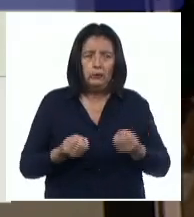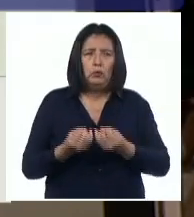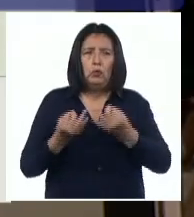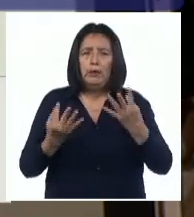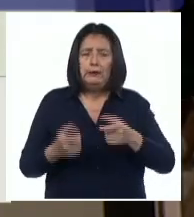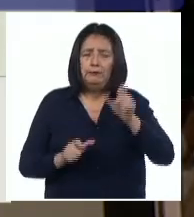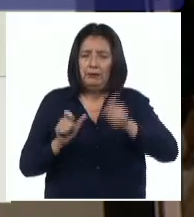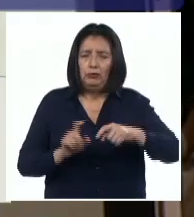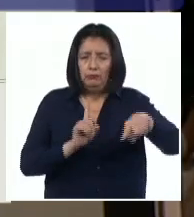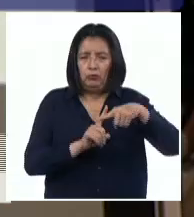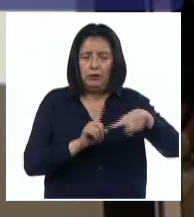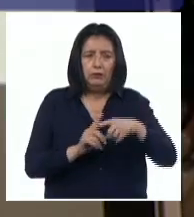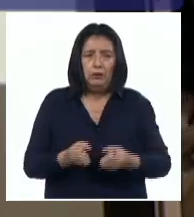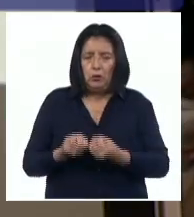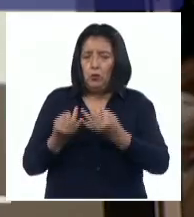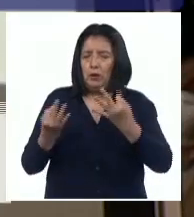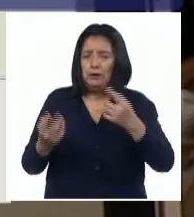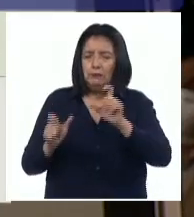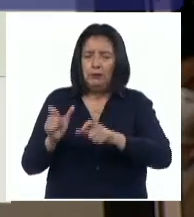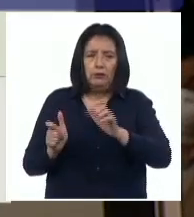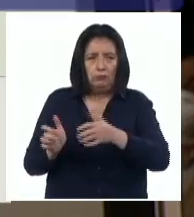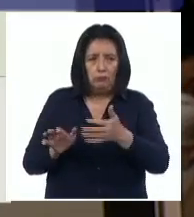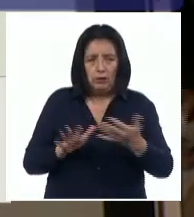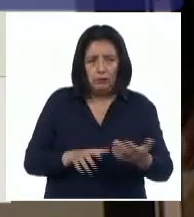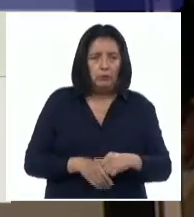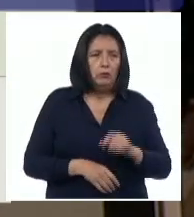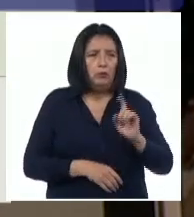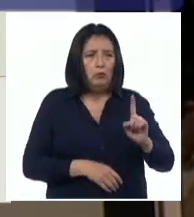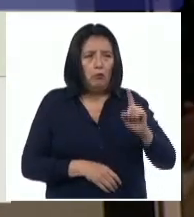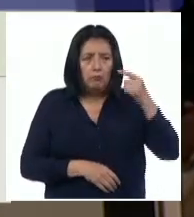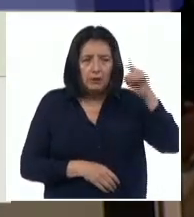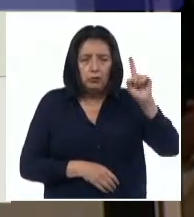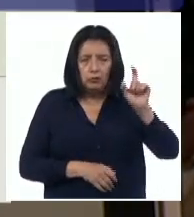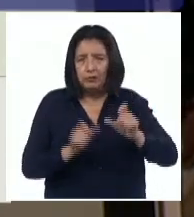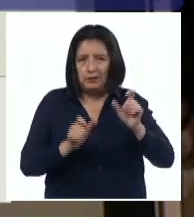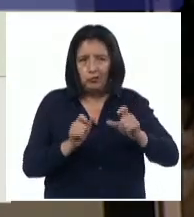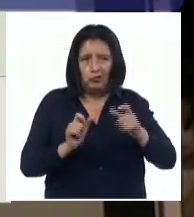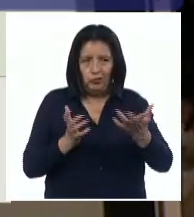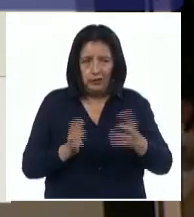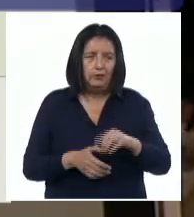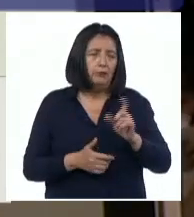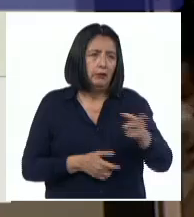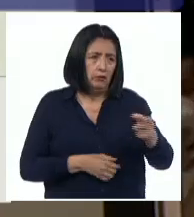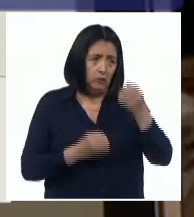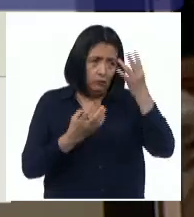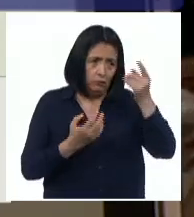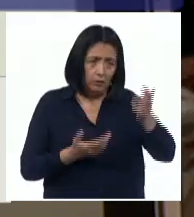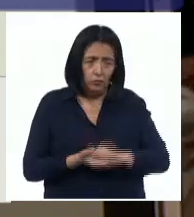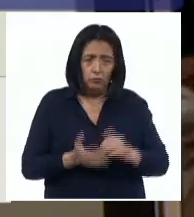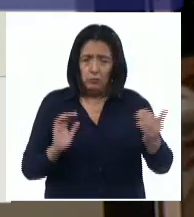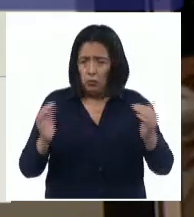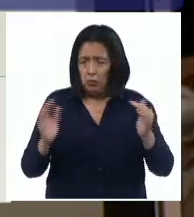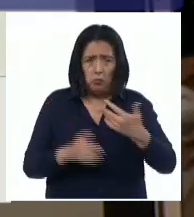de confirmados y la cantidad de fallecidos por millón de habitantes que tenemos en el país. Son datos referentes y podemos